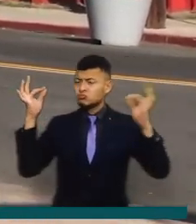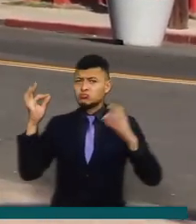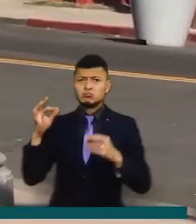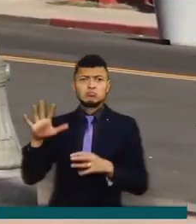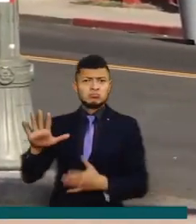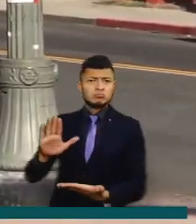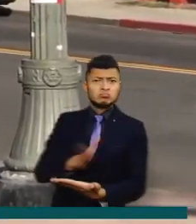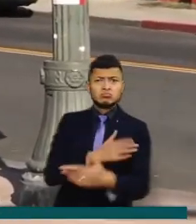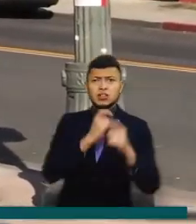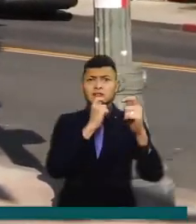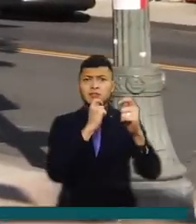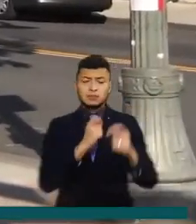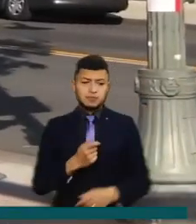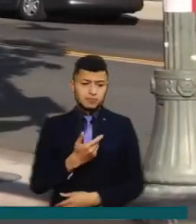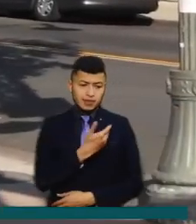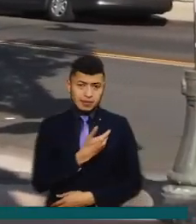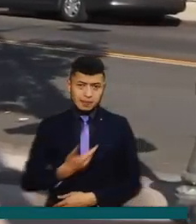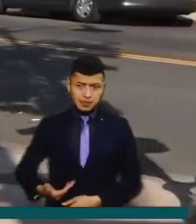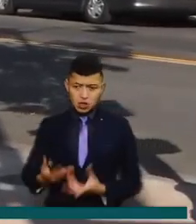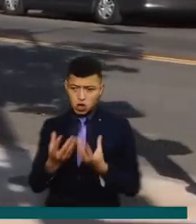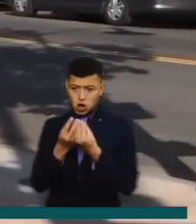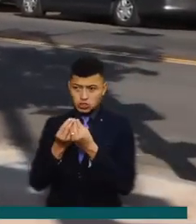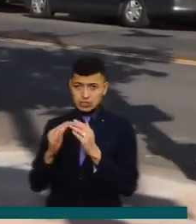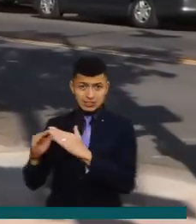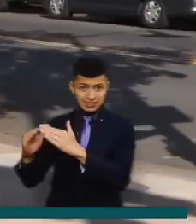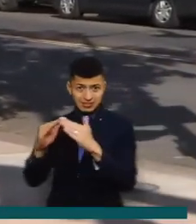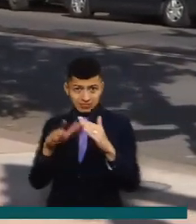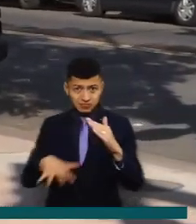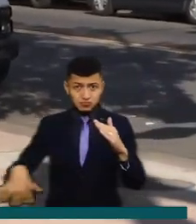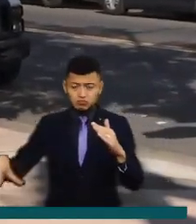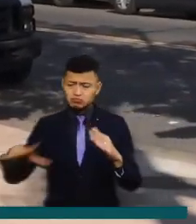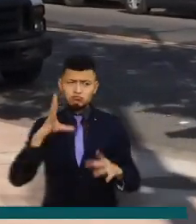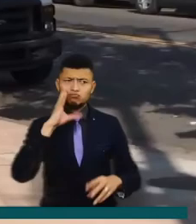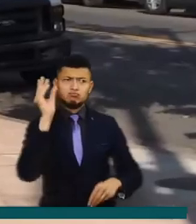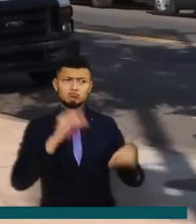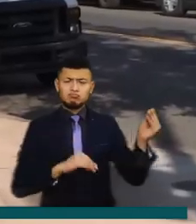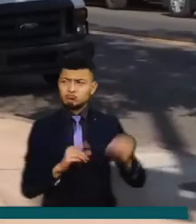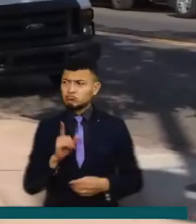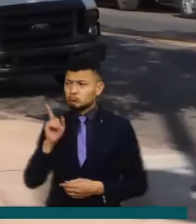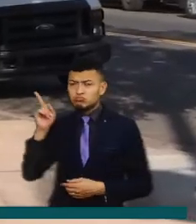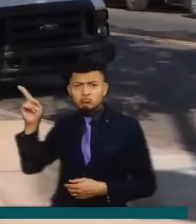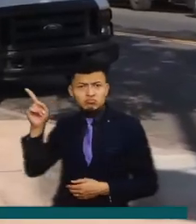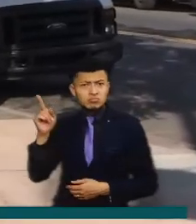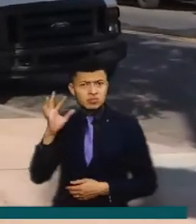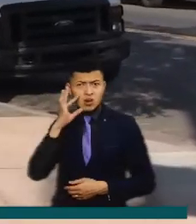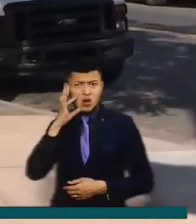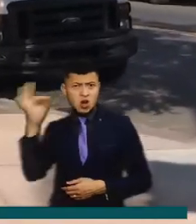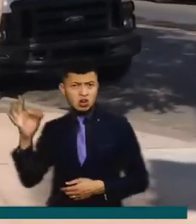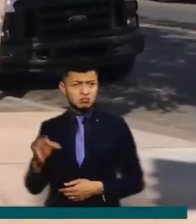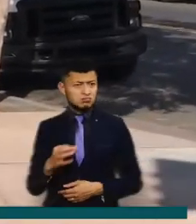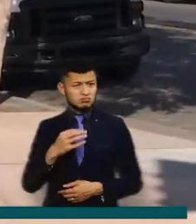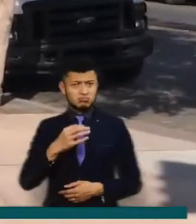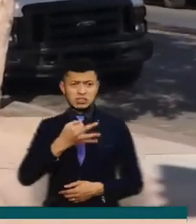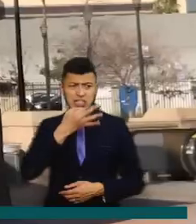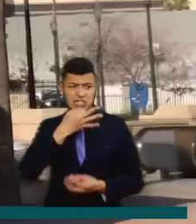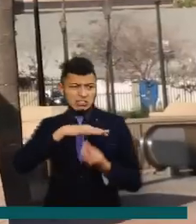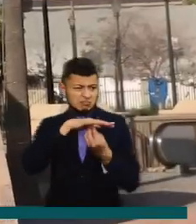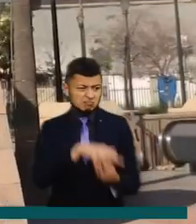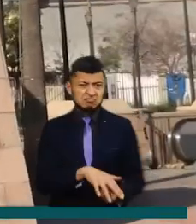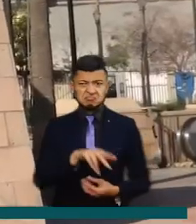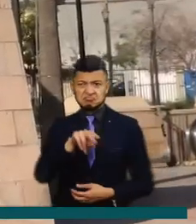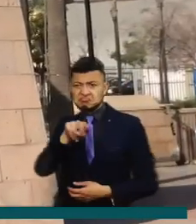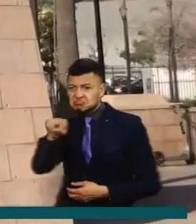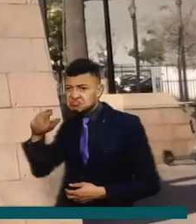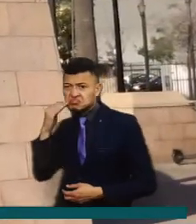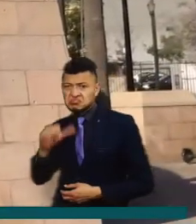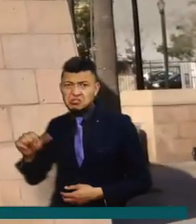El presidente del Consejo Vecinal se opuso por considerar que Fernández fue una persona homofóbica, mujeriego e